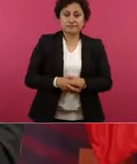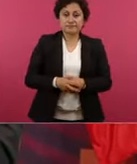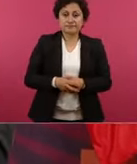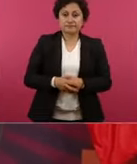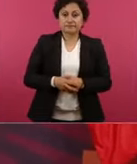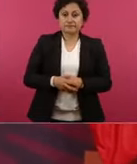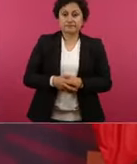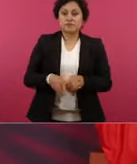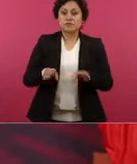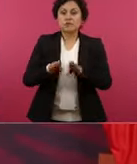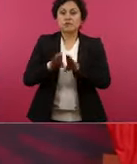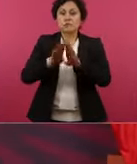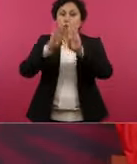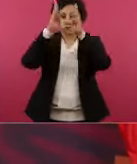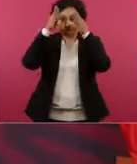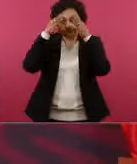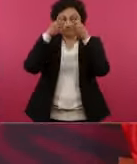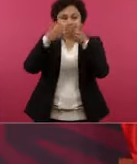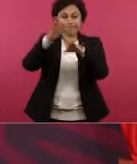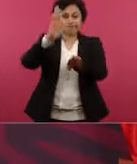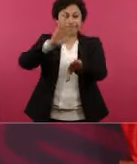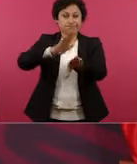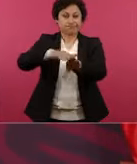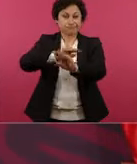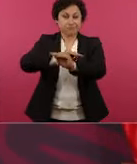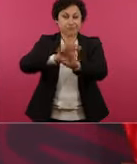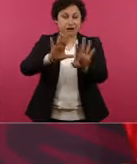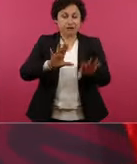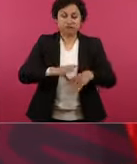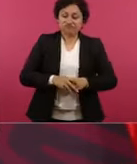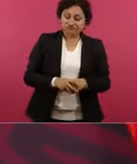Centrista, ni siquiera